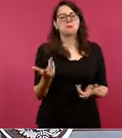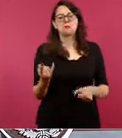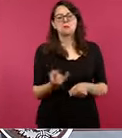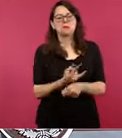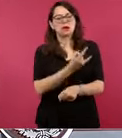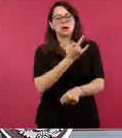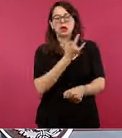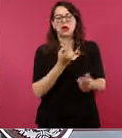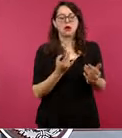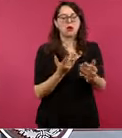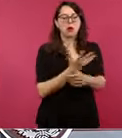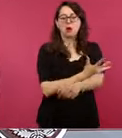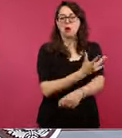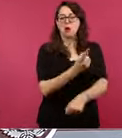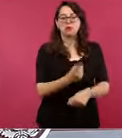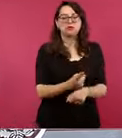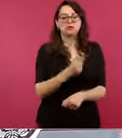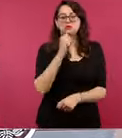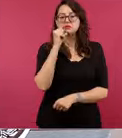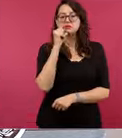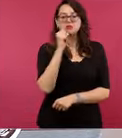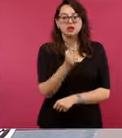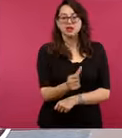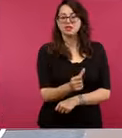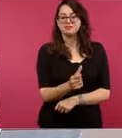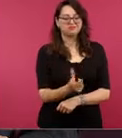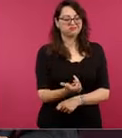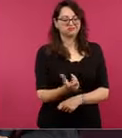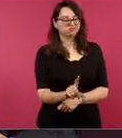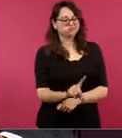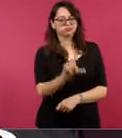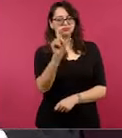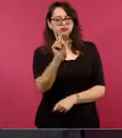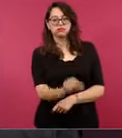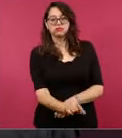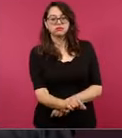de muy poco nivel